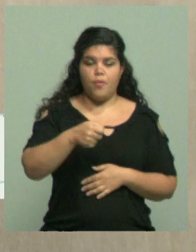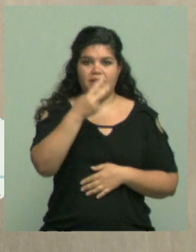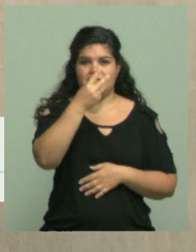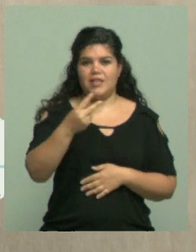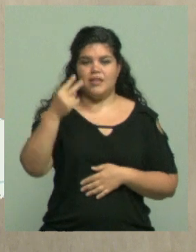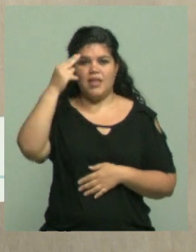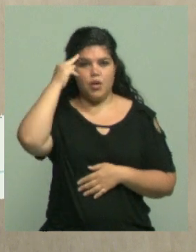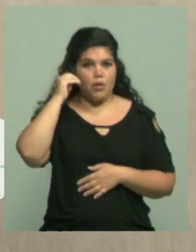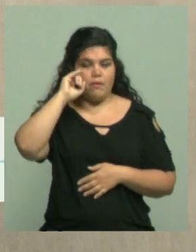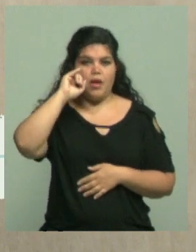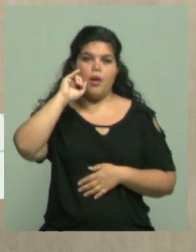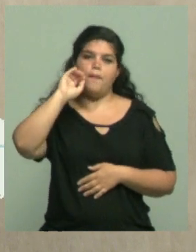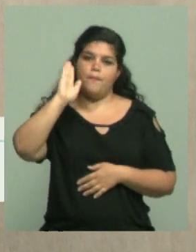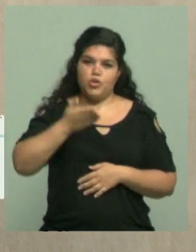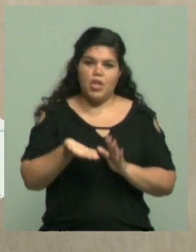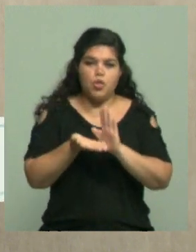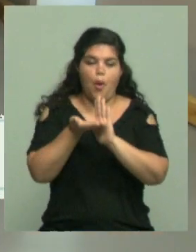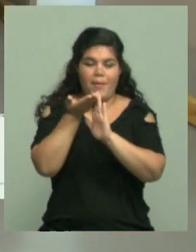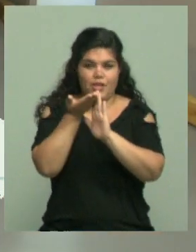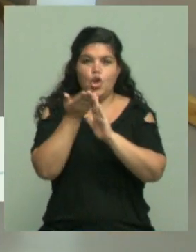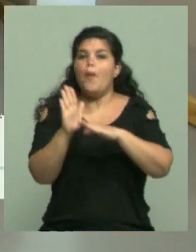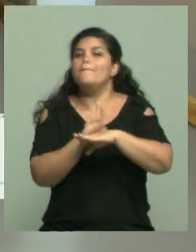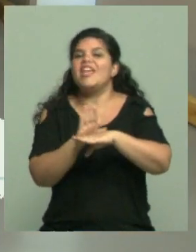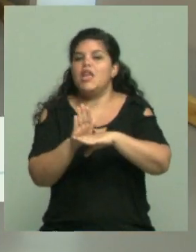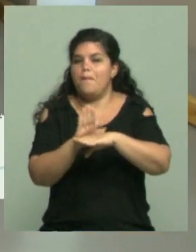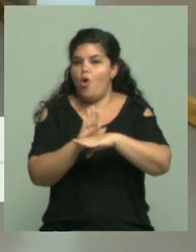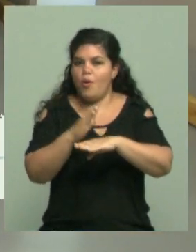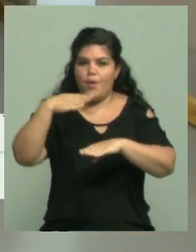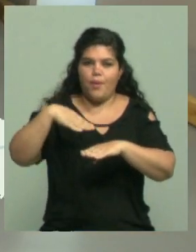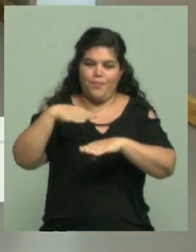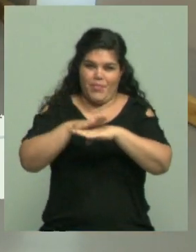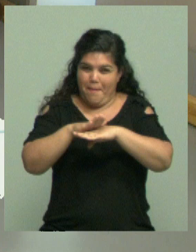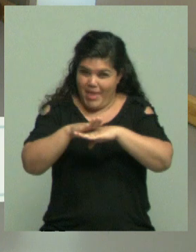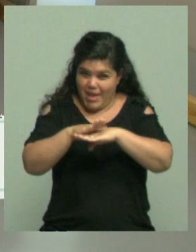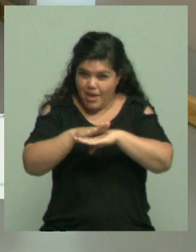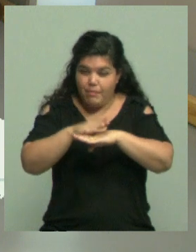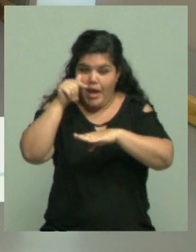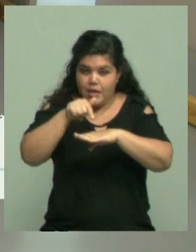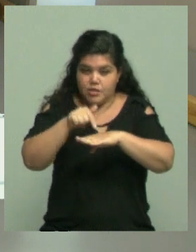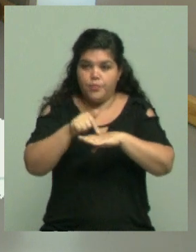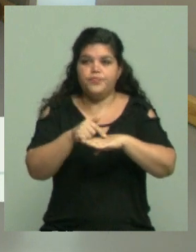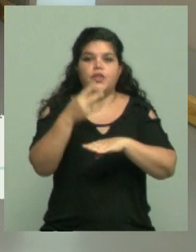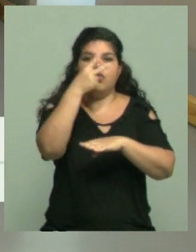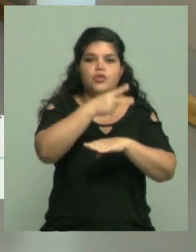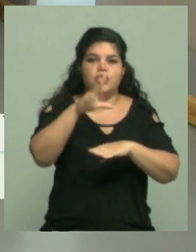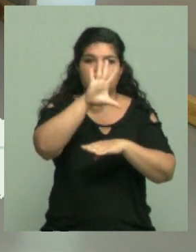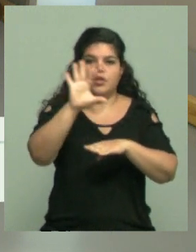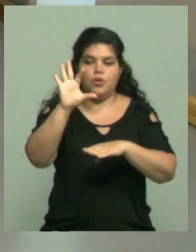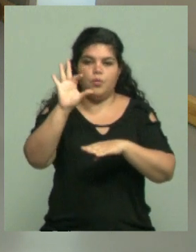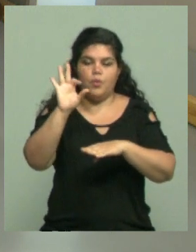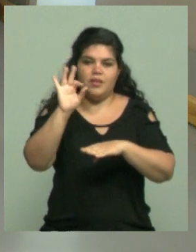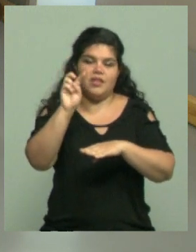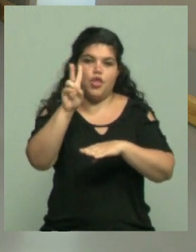la jubilación mínima porque es, digamos, el parámetro general. Sí. Entonces, la jubilación mínima pasaría de